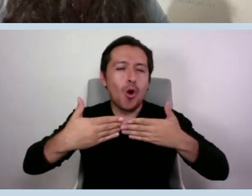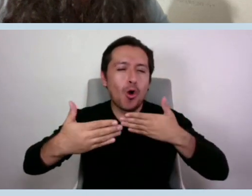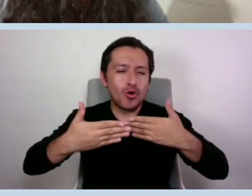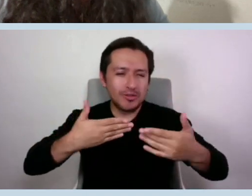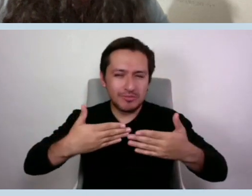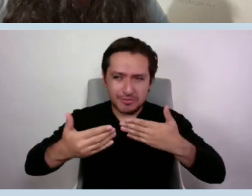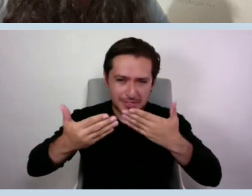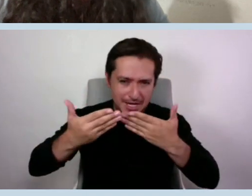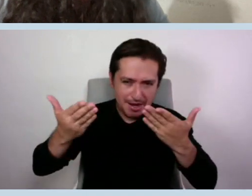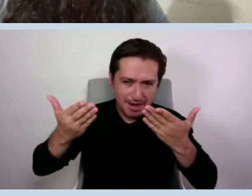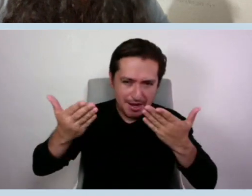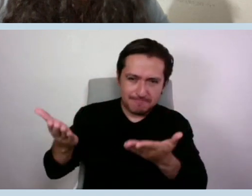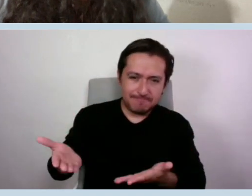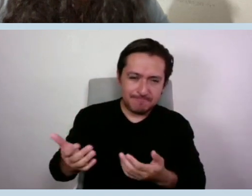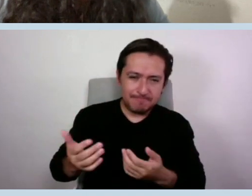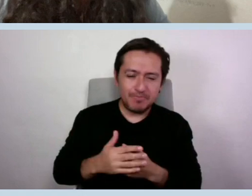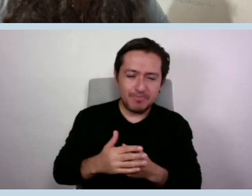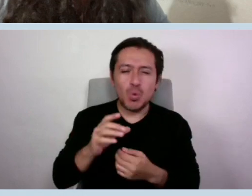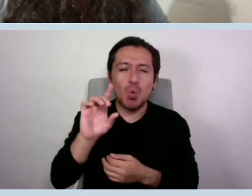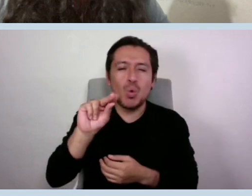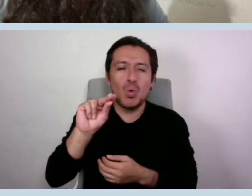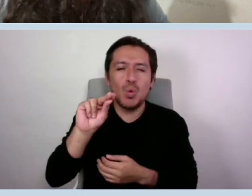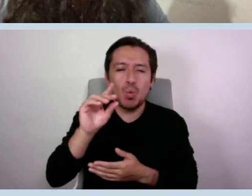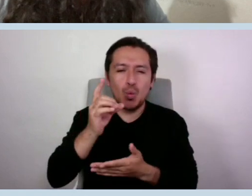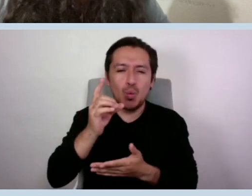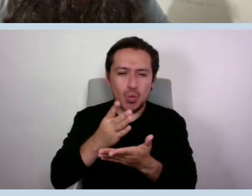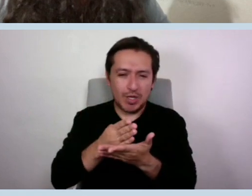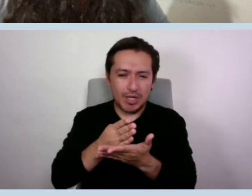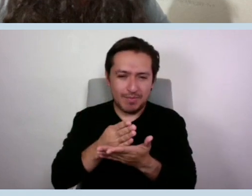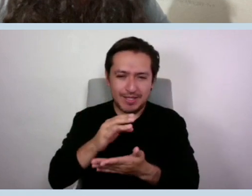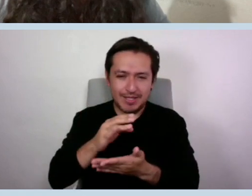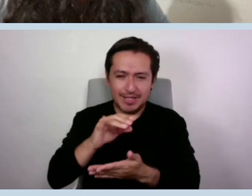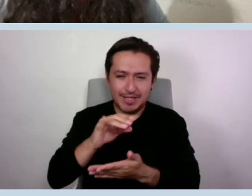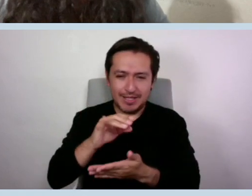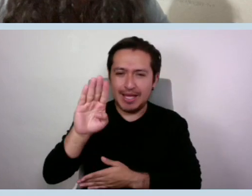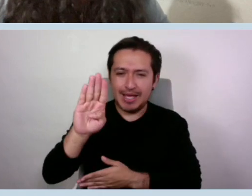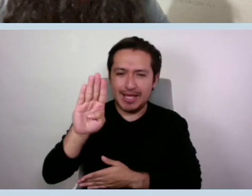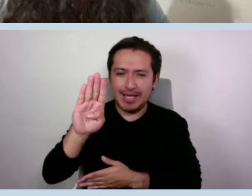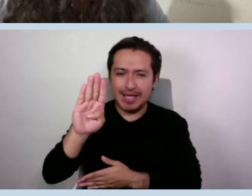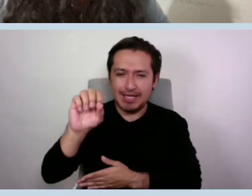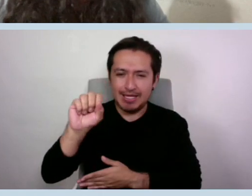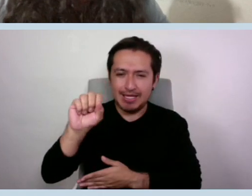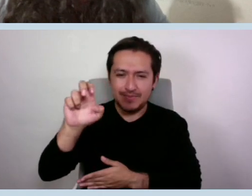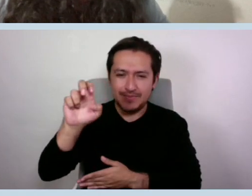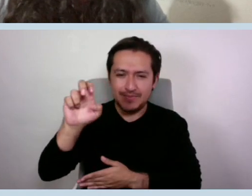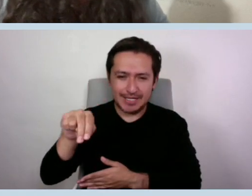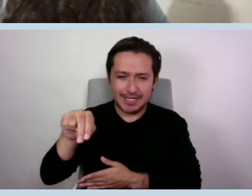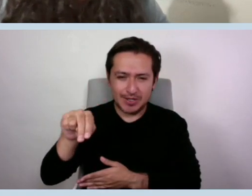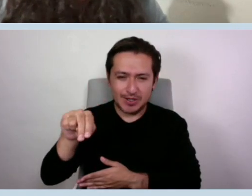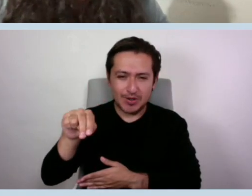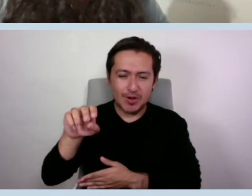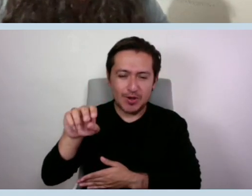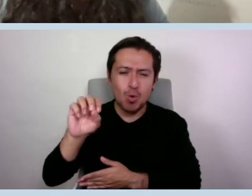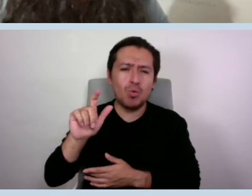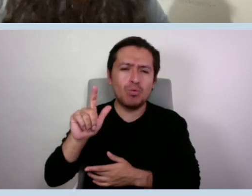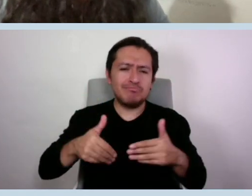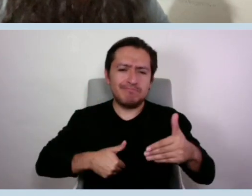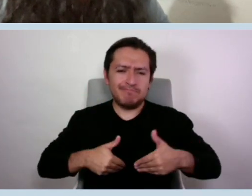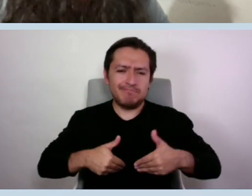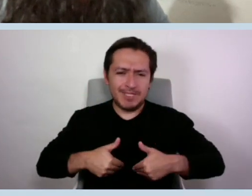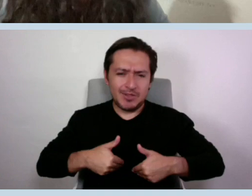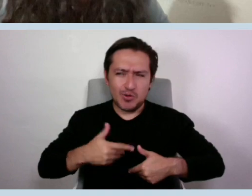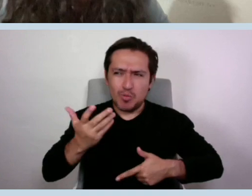a ipsen o o nombres rimbombantes del teatro hegemónico Entonces